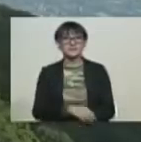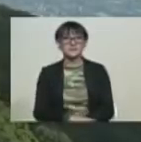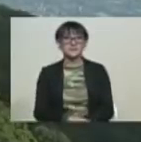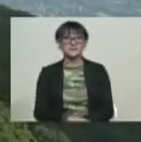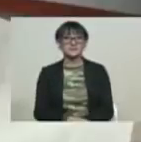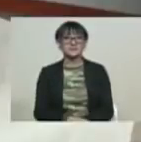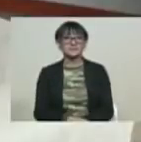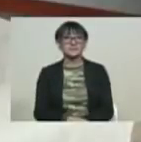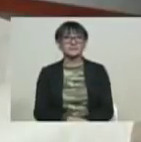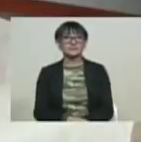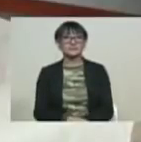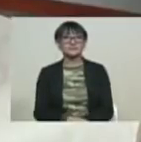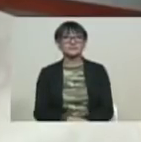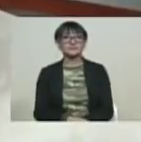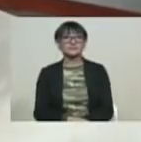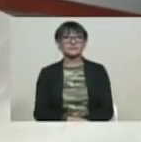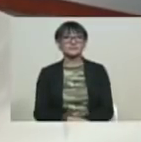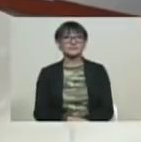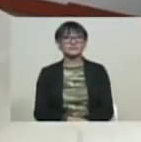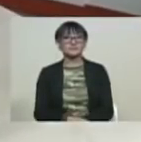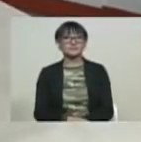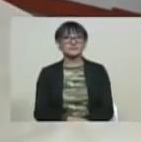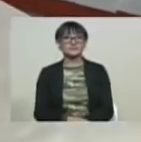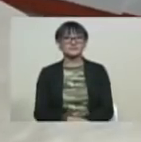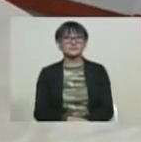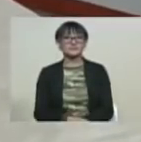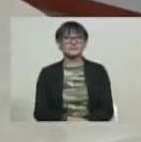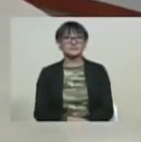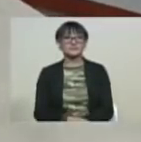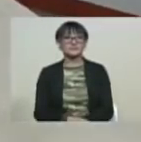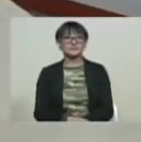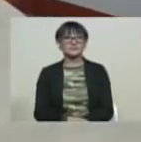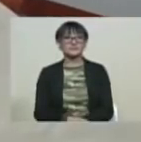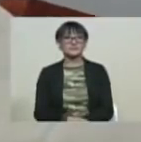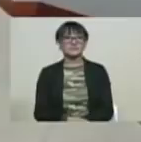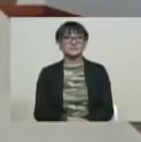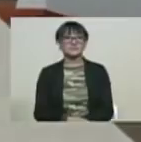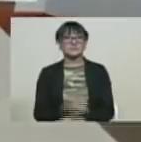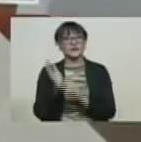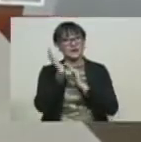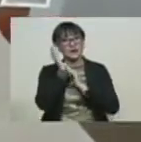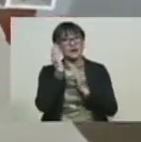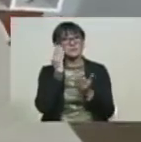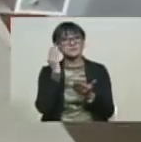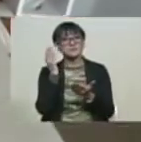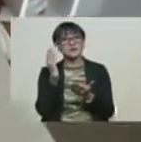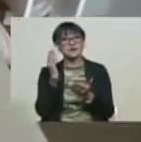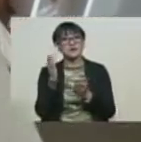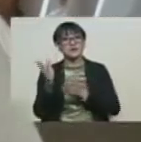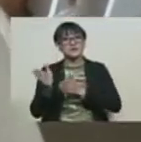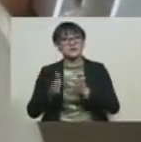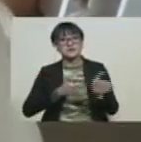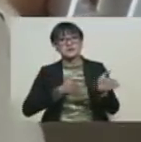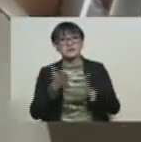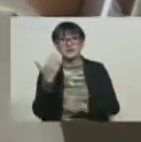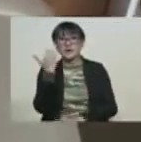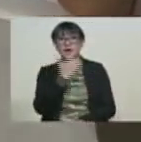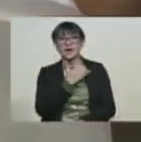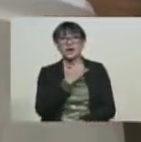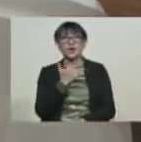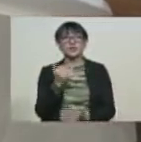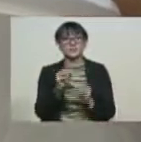El área de vestir, que incluía los patines, ¿no? Para la pista de hielo, que también